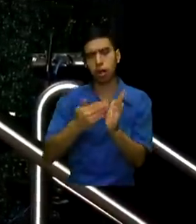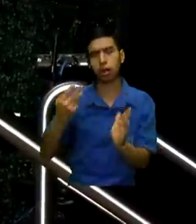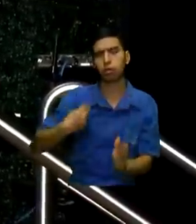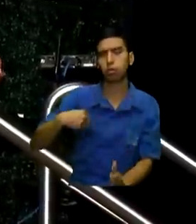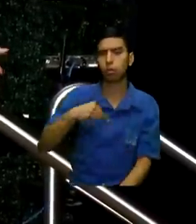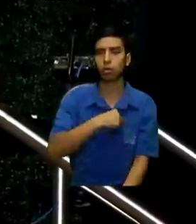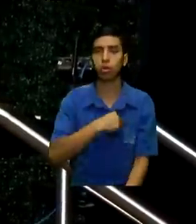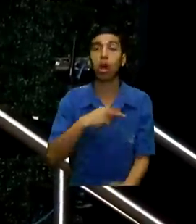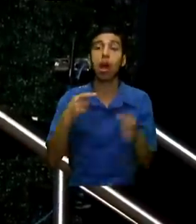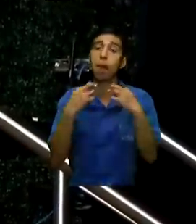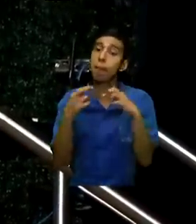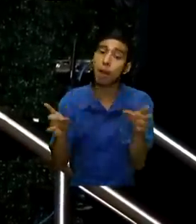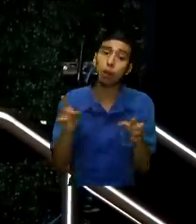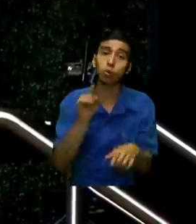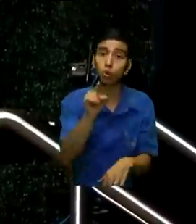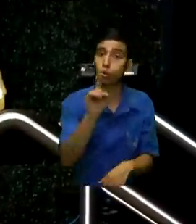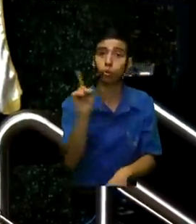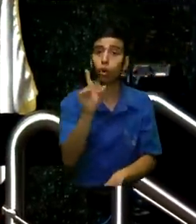Pero tampoco nos vamos a chicopalar.